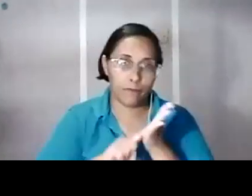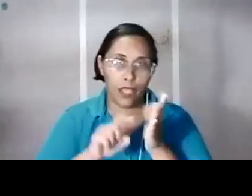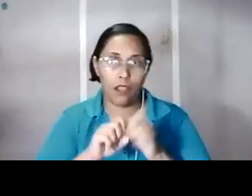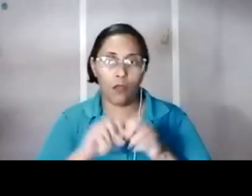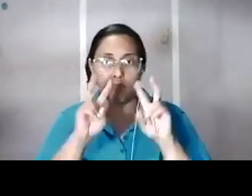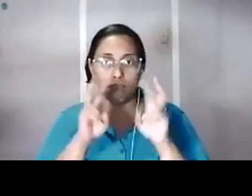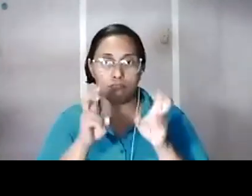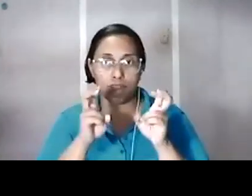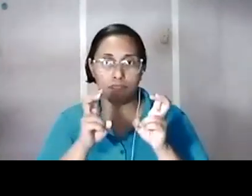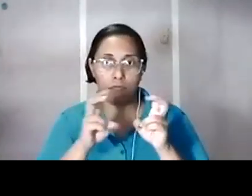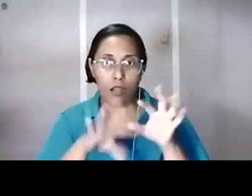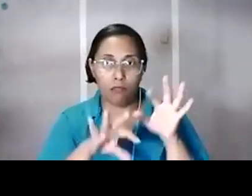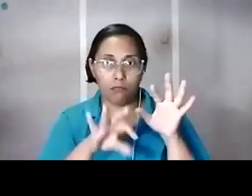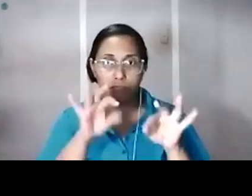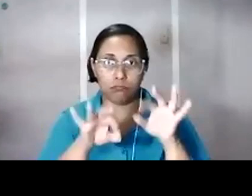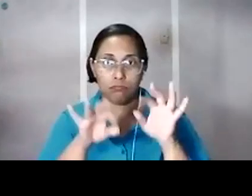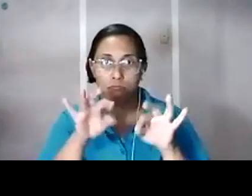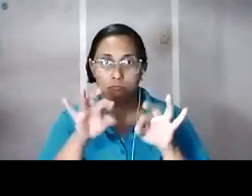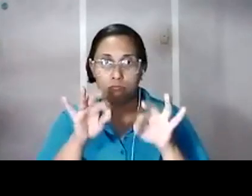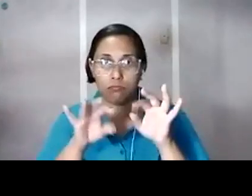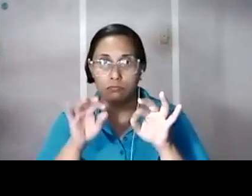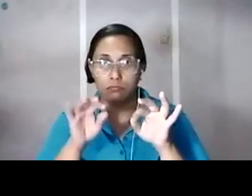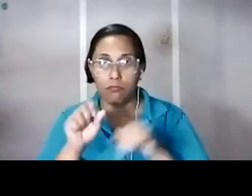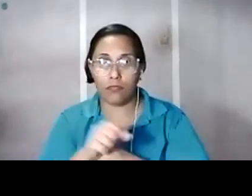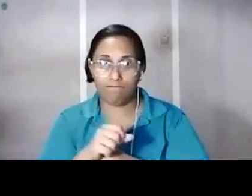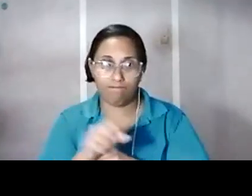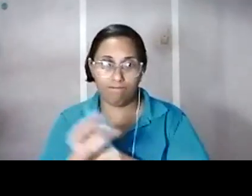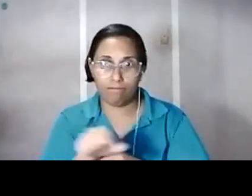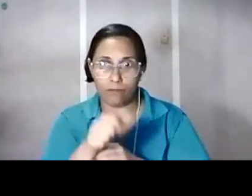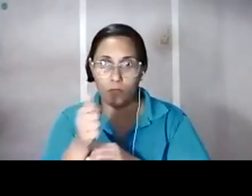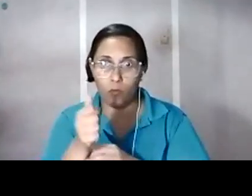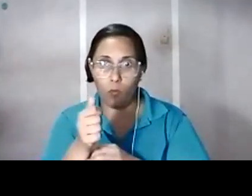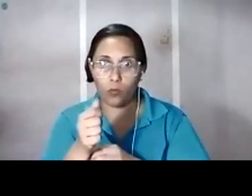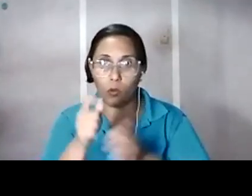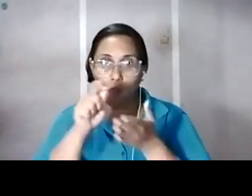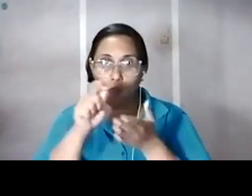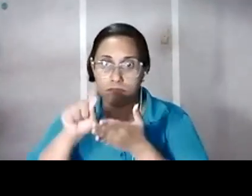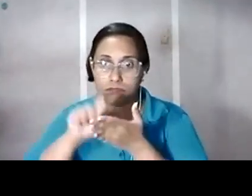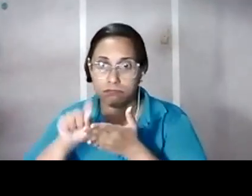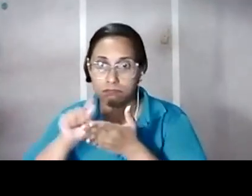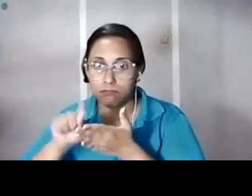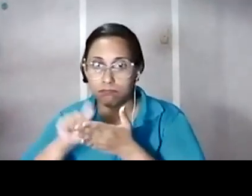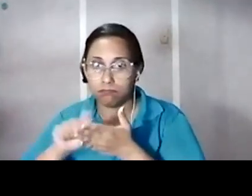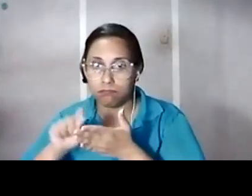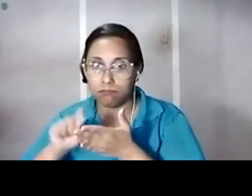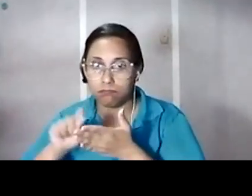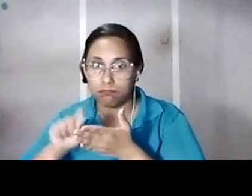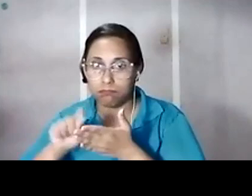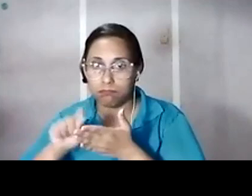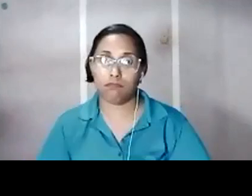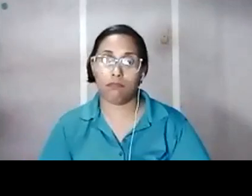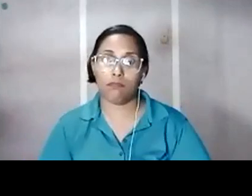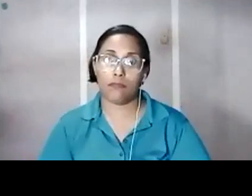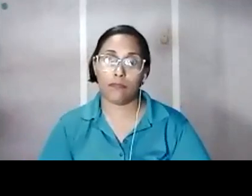se encuentra, mira esto otro, y uno lo va apuntando, y uno